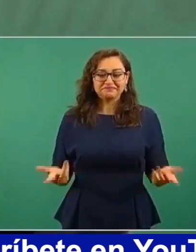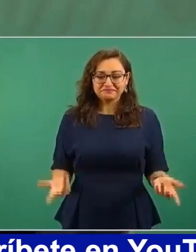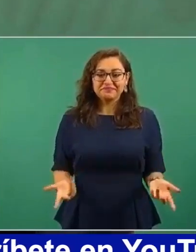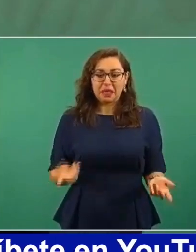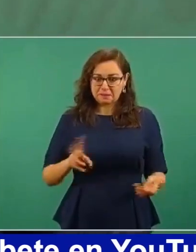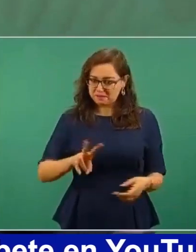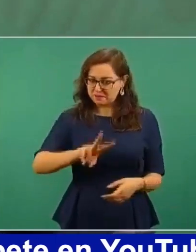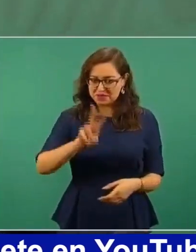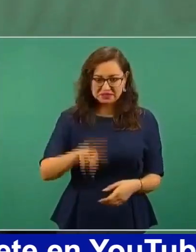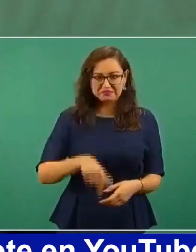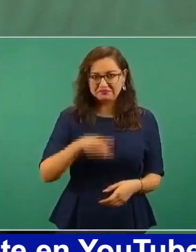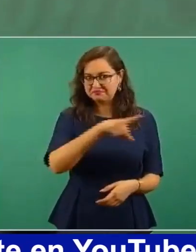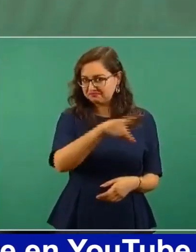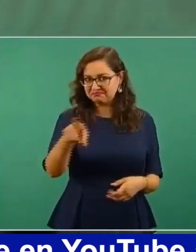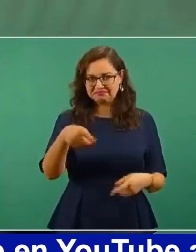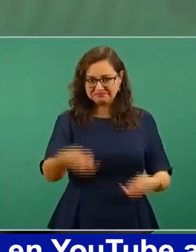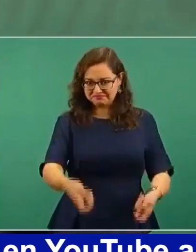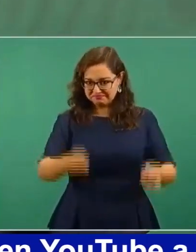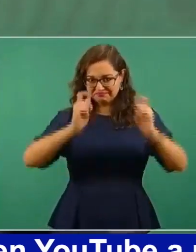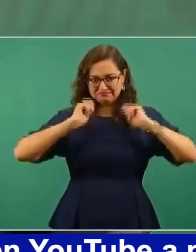Creo que después